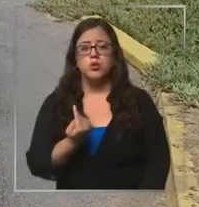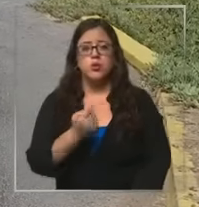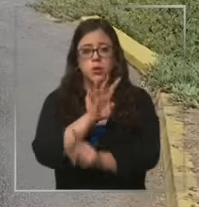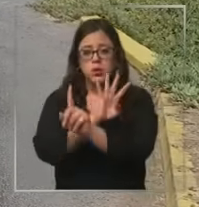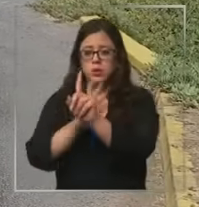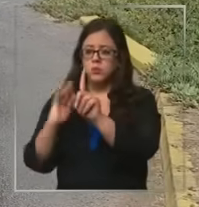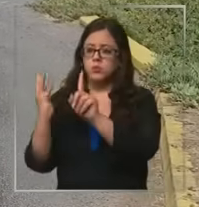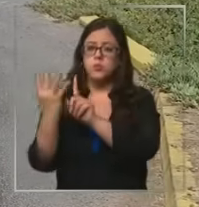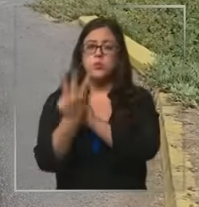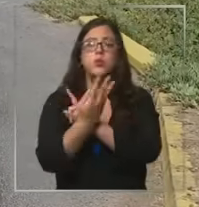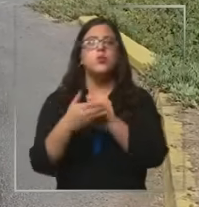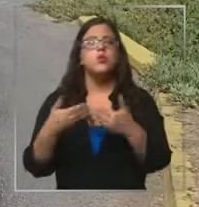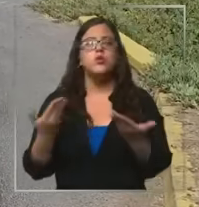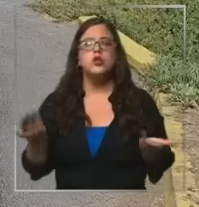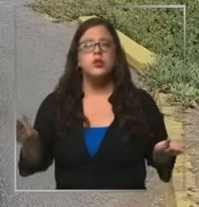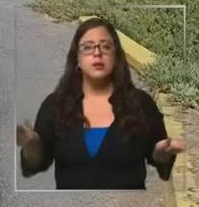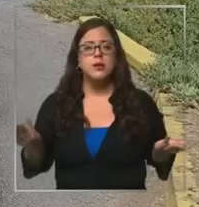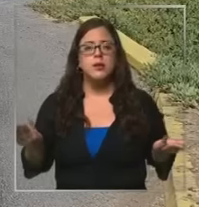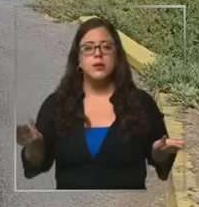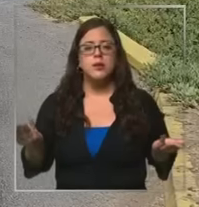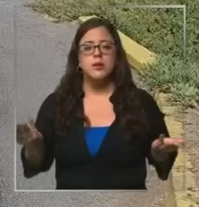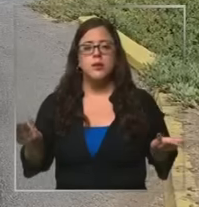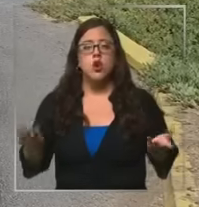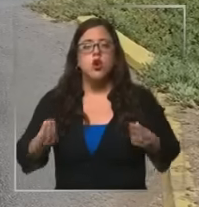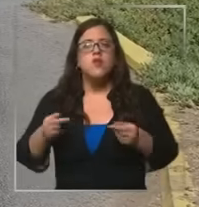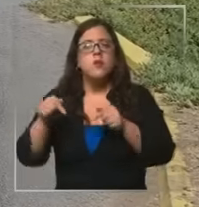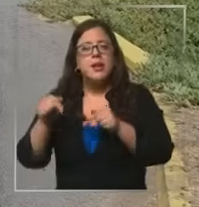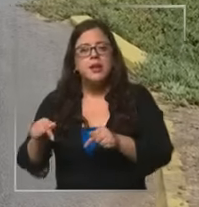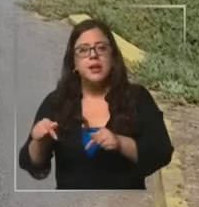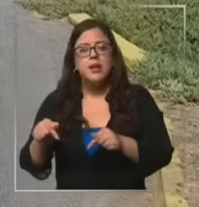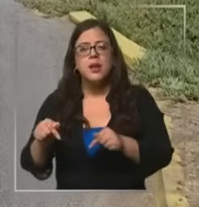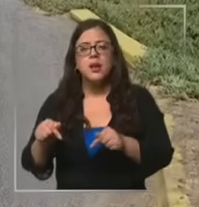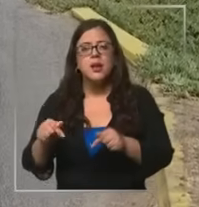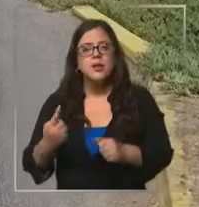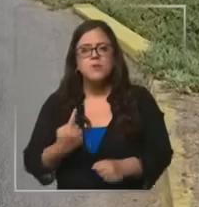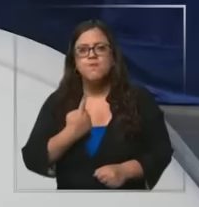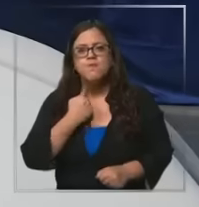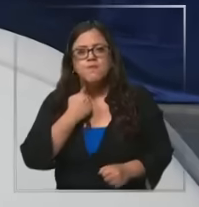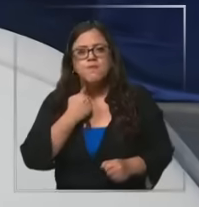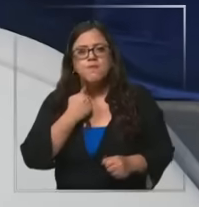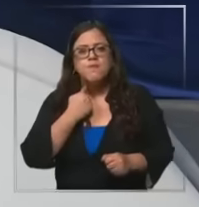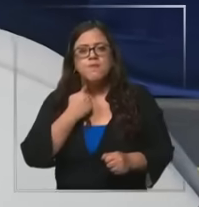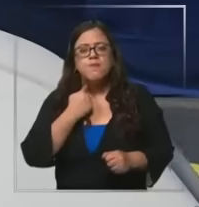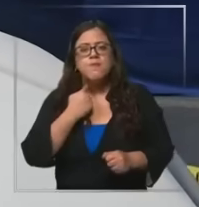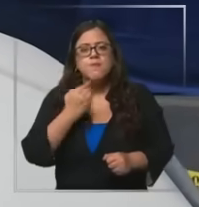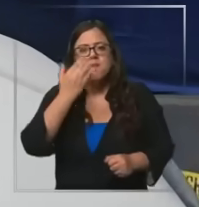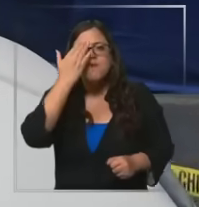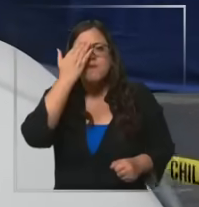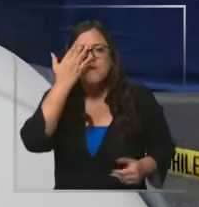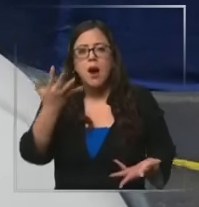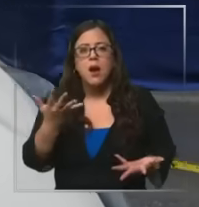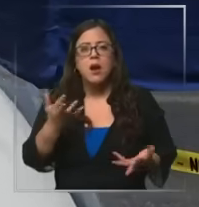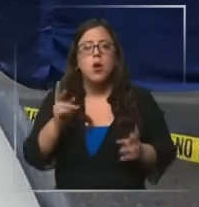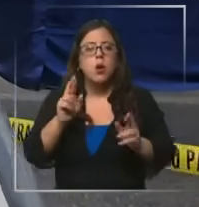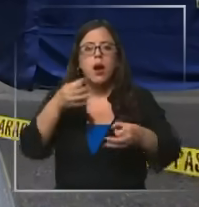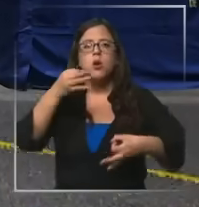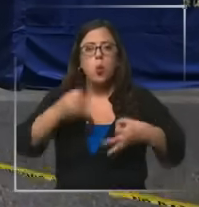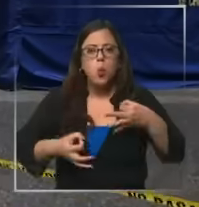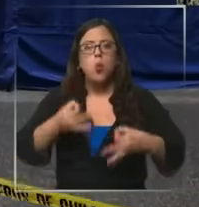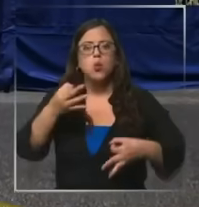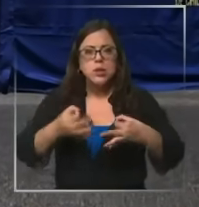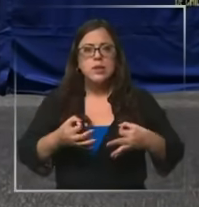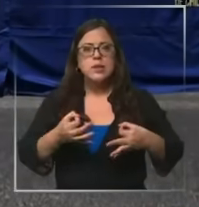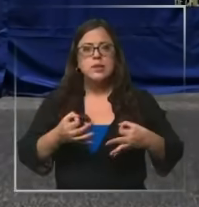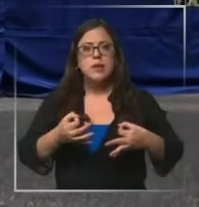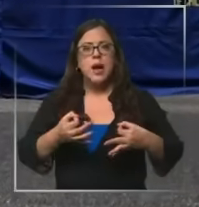entorno. Entonces, bueno, naturalmente que esto ha sido brutal como hecho. Es de esperarse que se haga justicia, una justicia